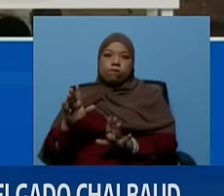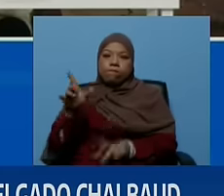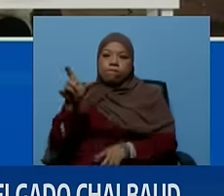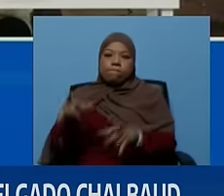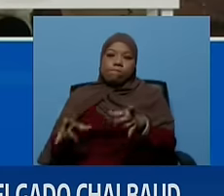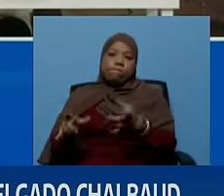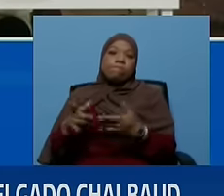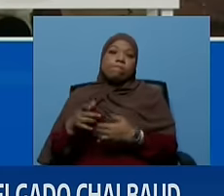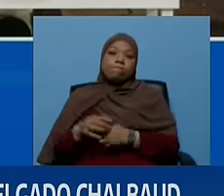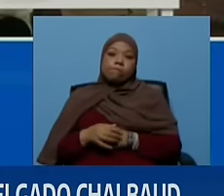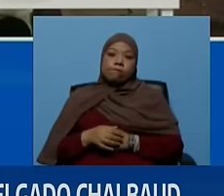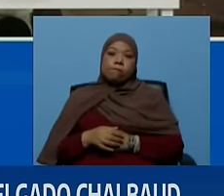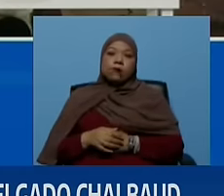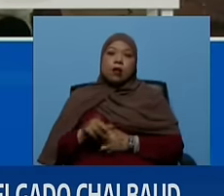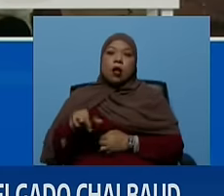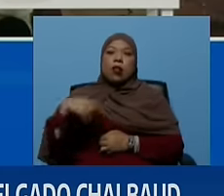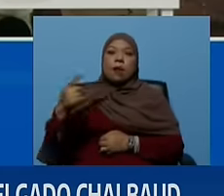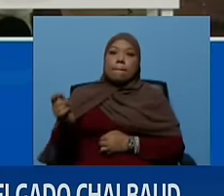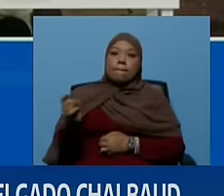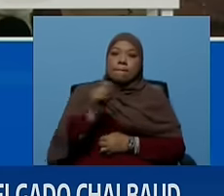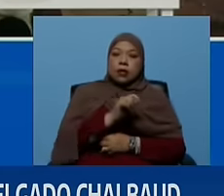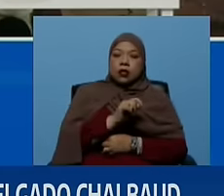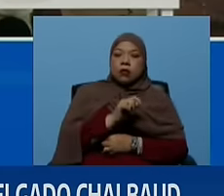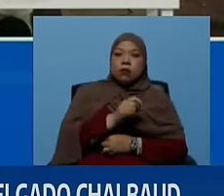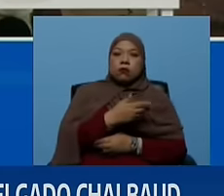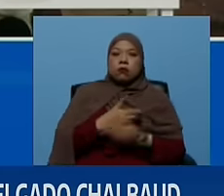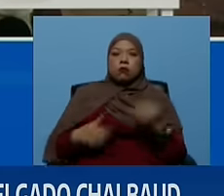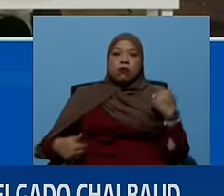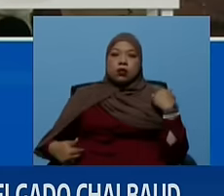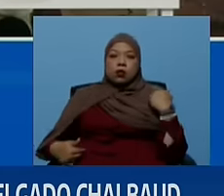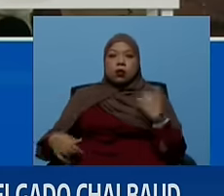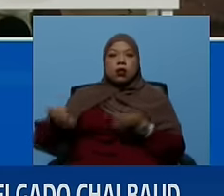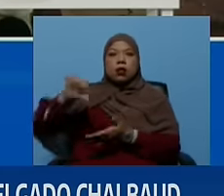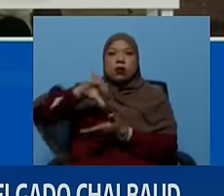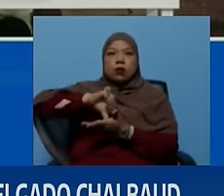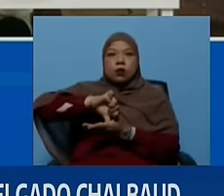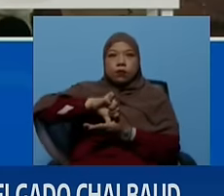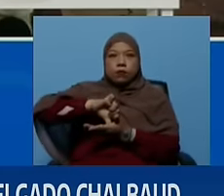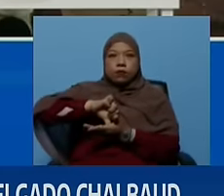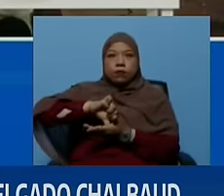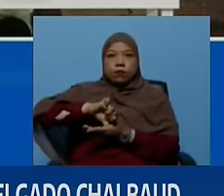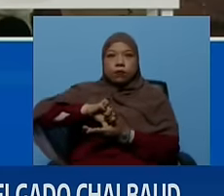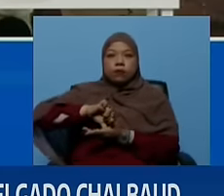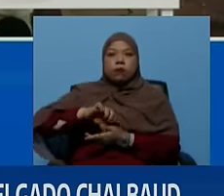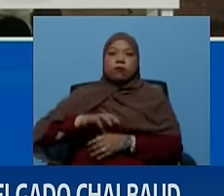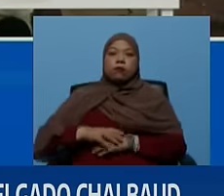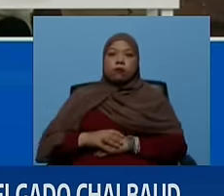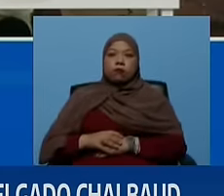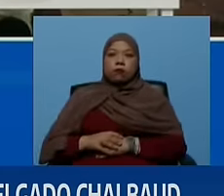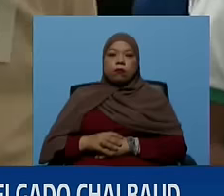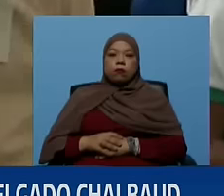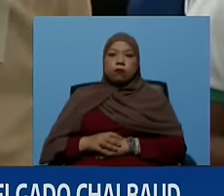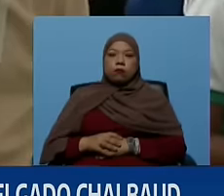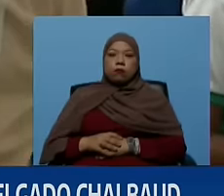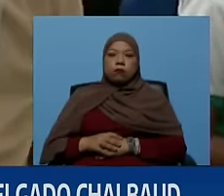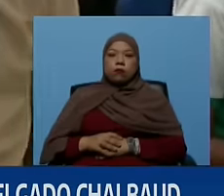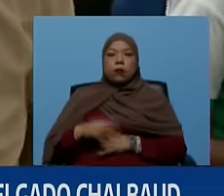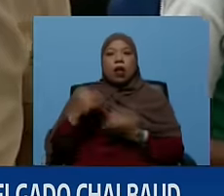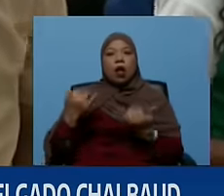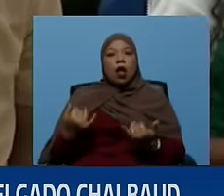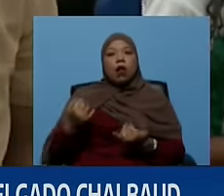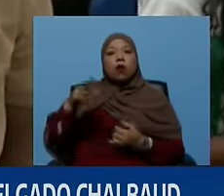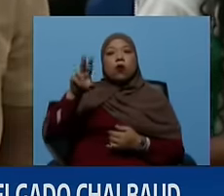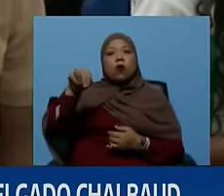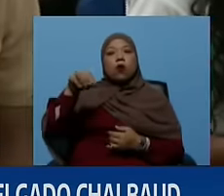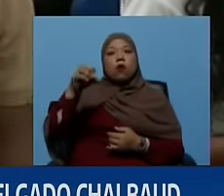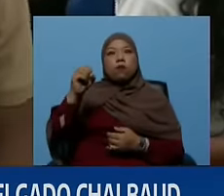chalvo y meses después derrocaron al presidente de Irán para entonces madet madet hoy se sabe por